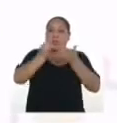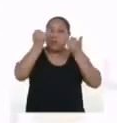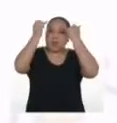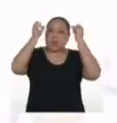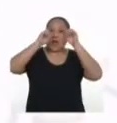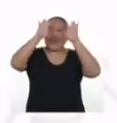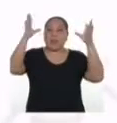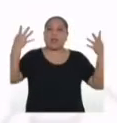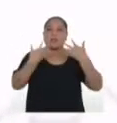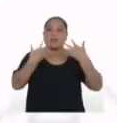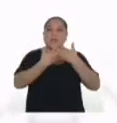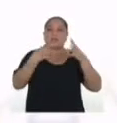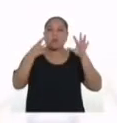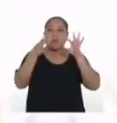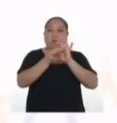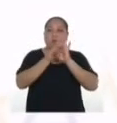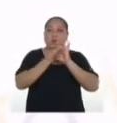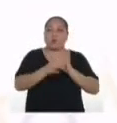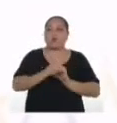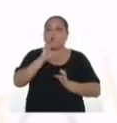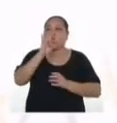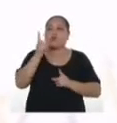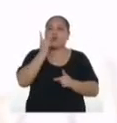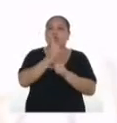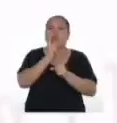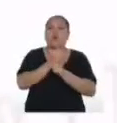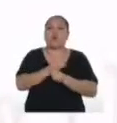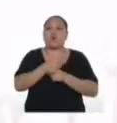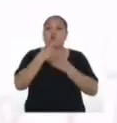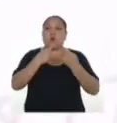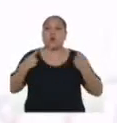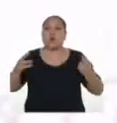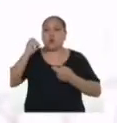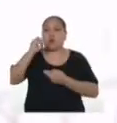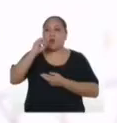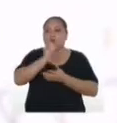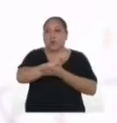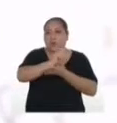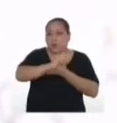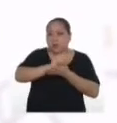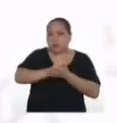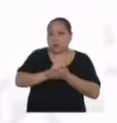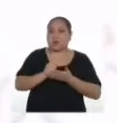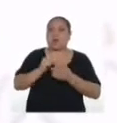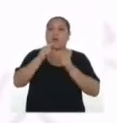cohesión. Uso adecuadamente los recursos ortográficos y gramaticales.